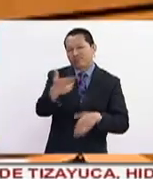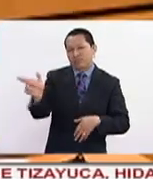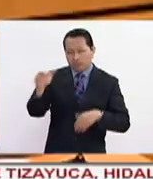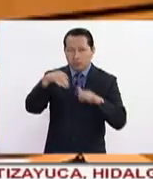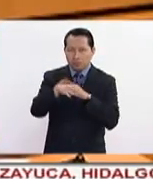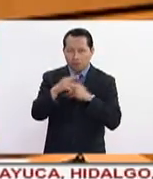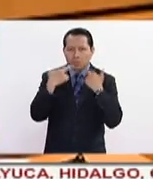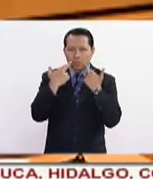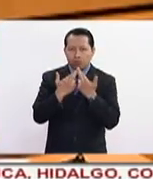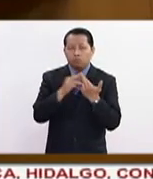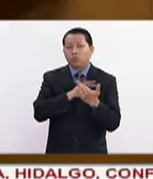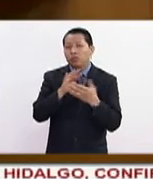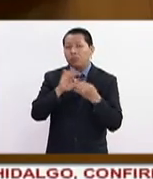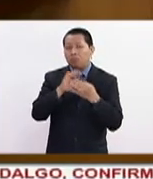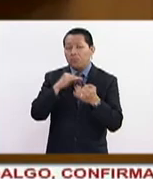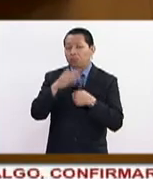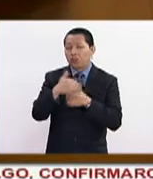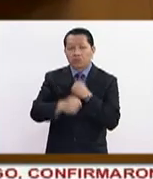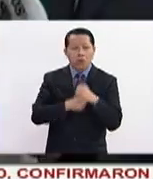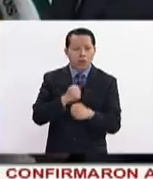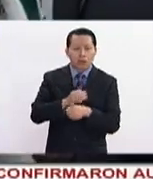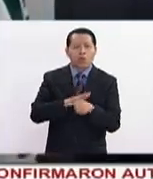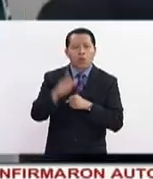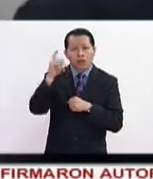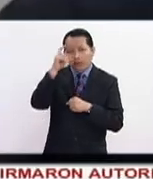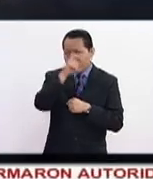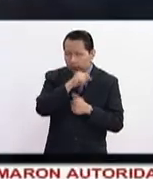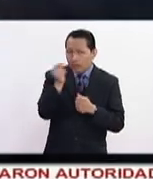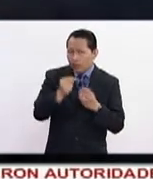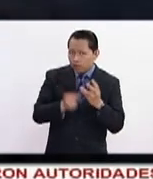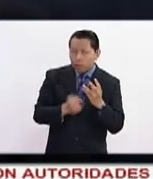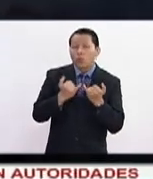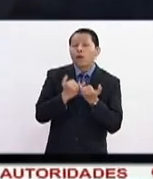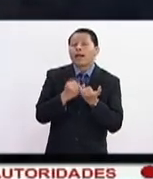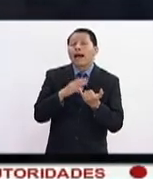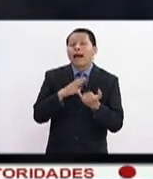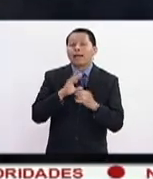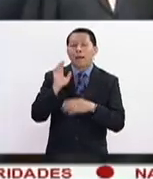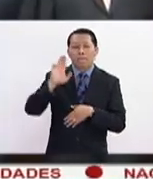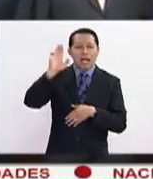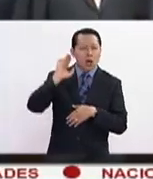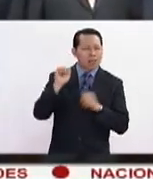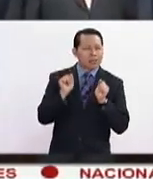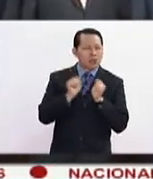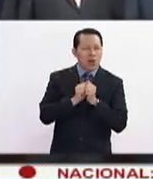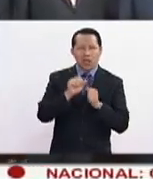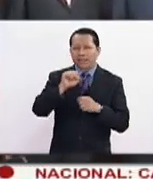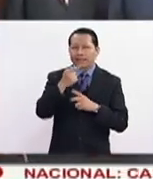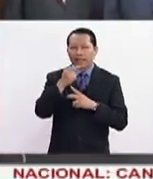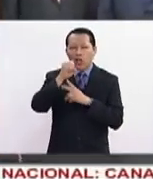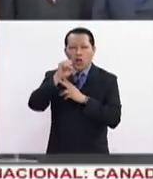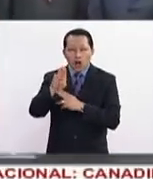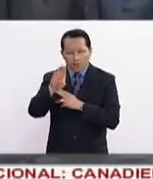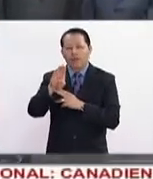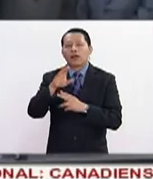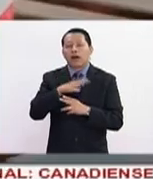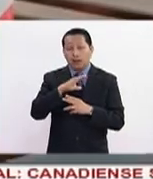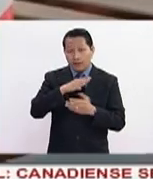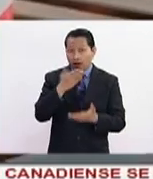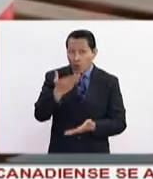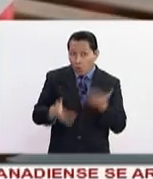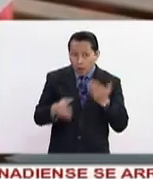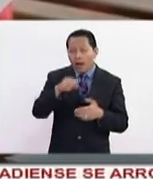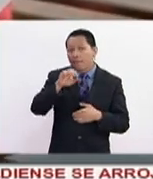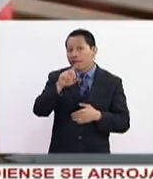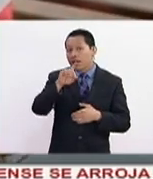retos que se enfrentarán en los próximos años. Y respecto al encuentro que tuvo el miércoles con el secretario de Gobernación, Meade Curibreña